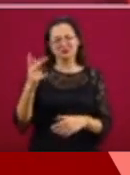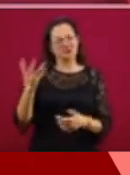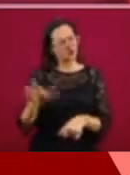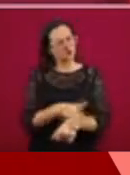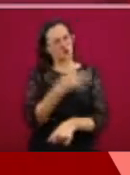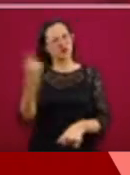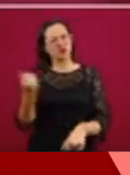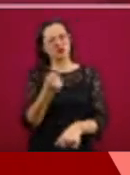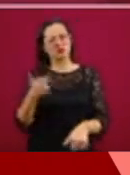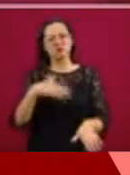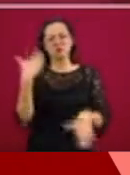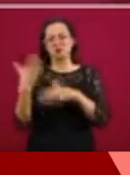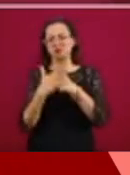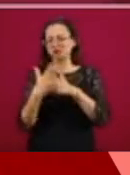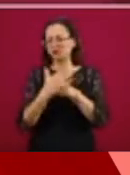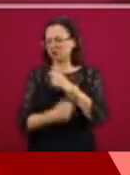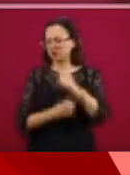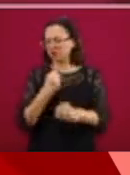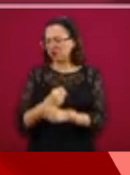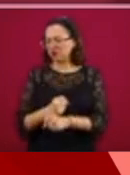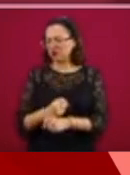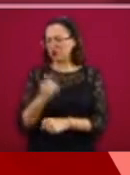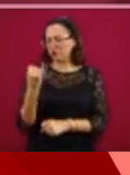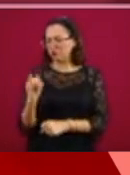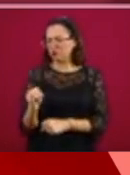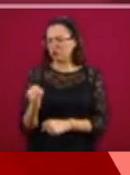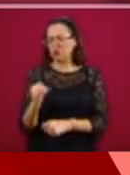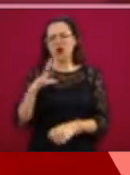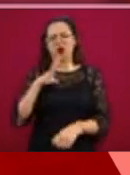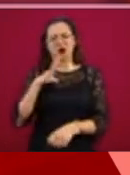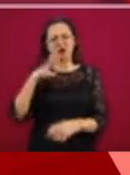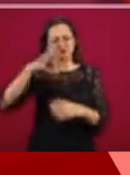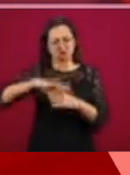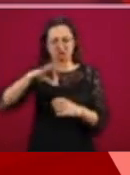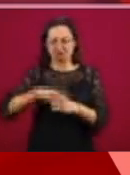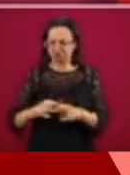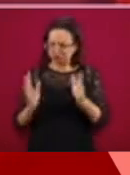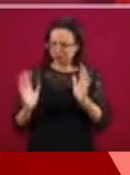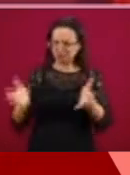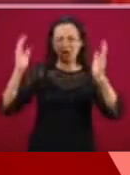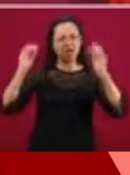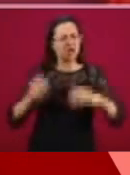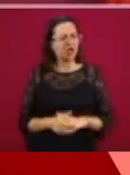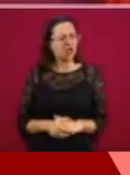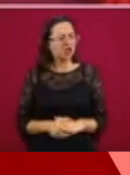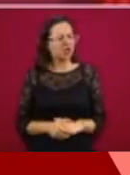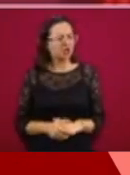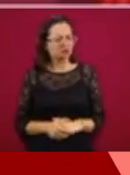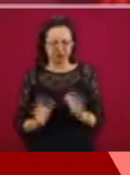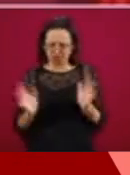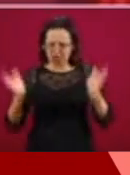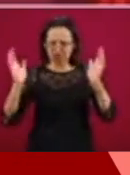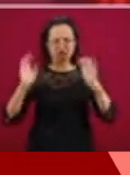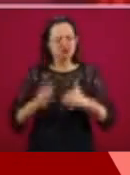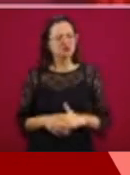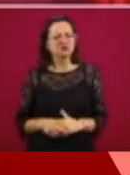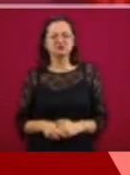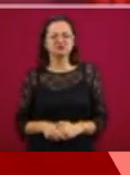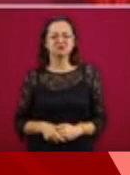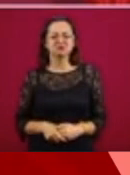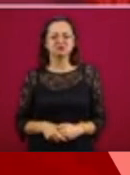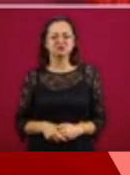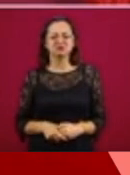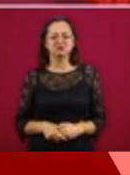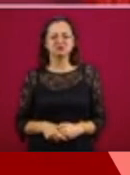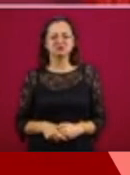del año próximo elecciones ya de una vez yo les digo para